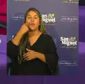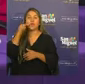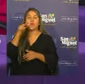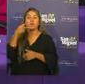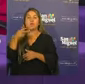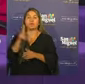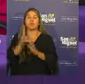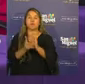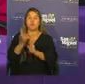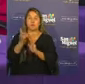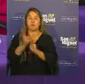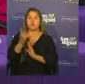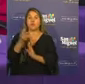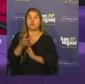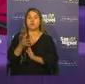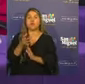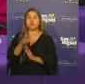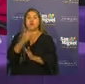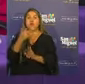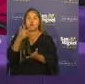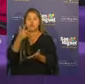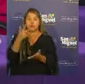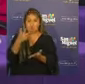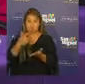desarrollo alrededor de